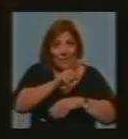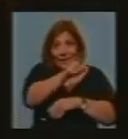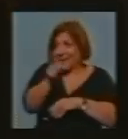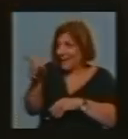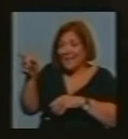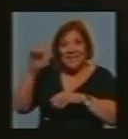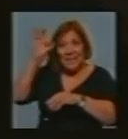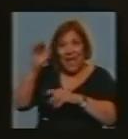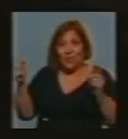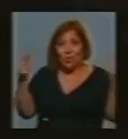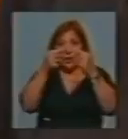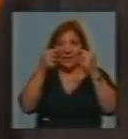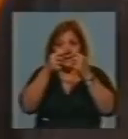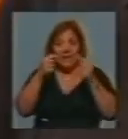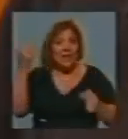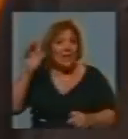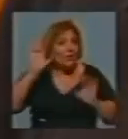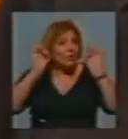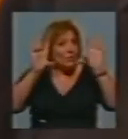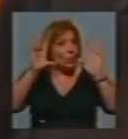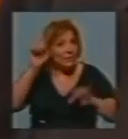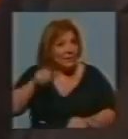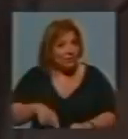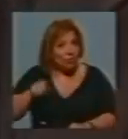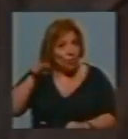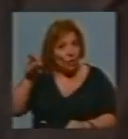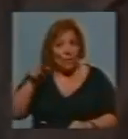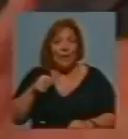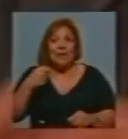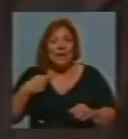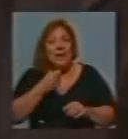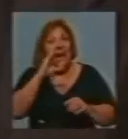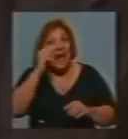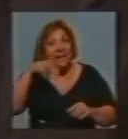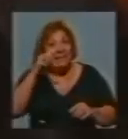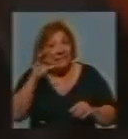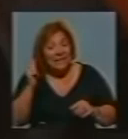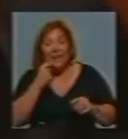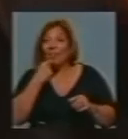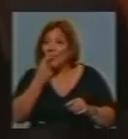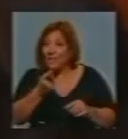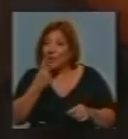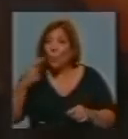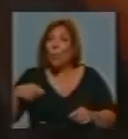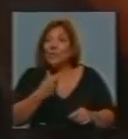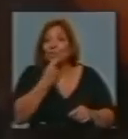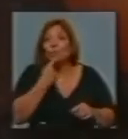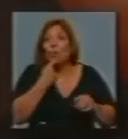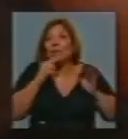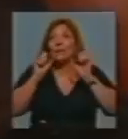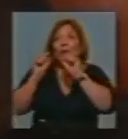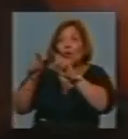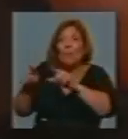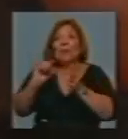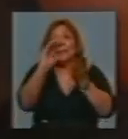queda librada exclusivamente a la Cámara Alta. Canessa explicó que para poder tramitar la denuncia habría que hacer un juicio político al presidente